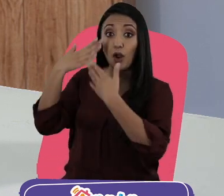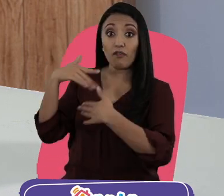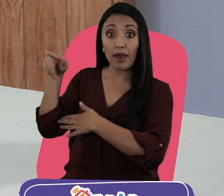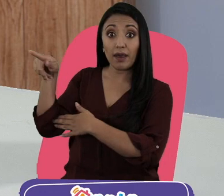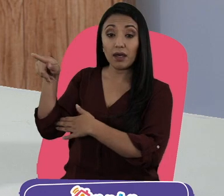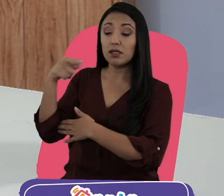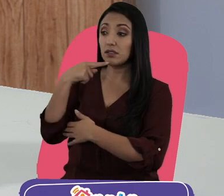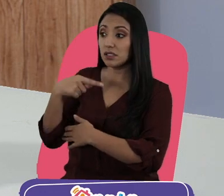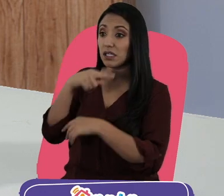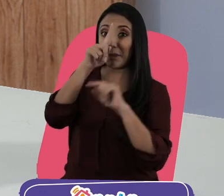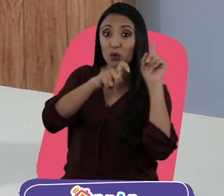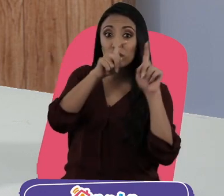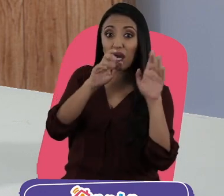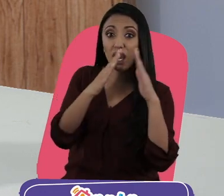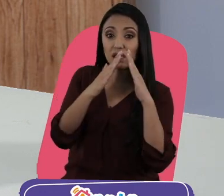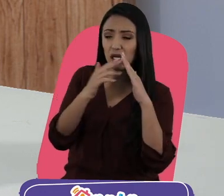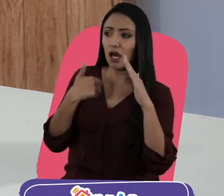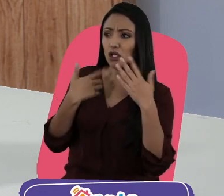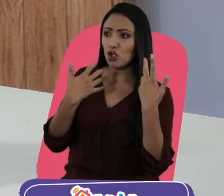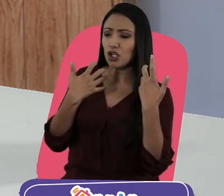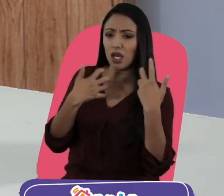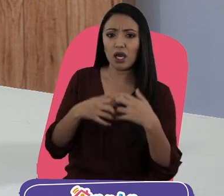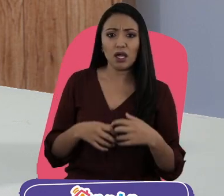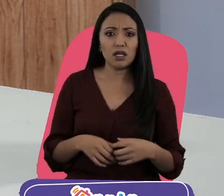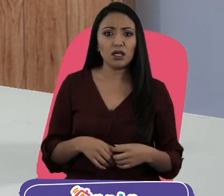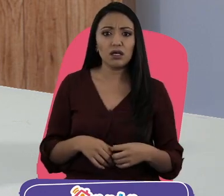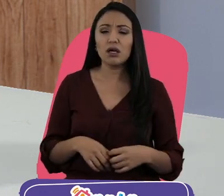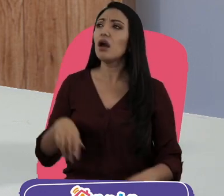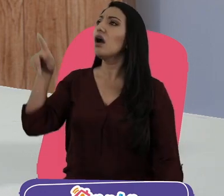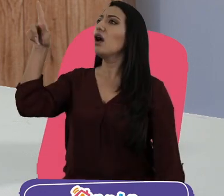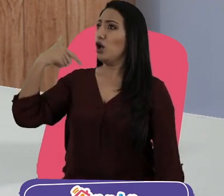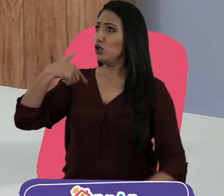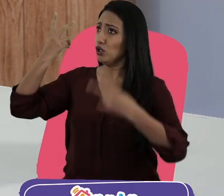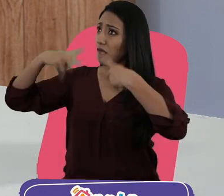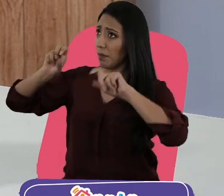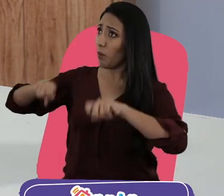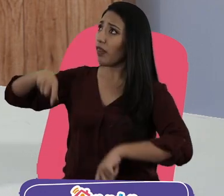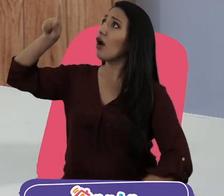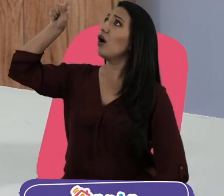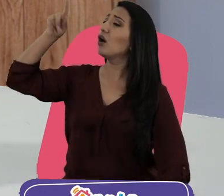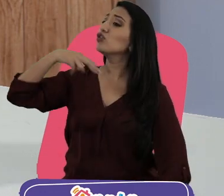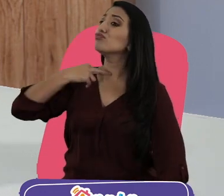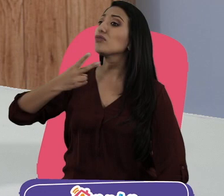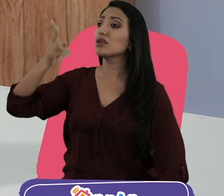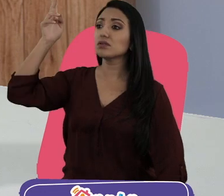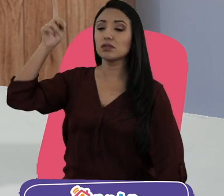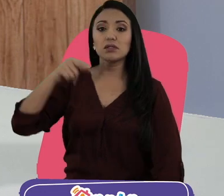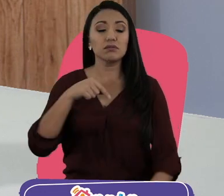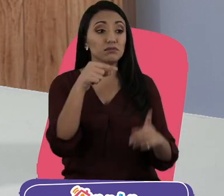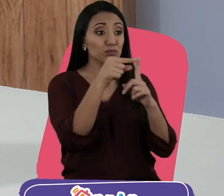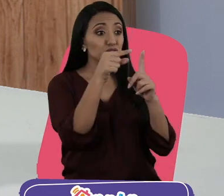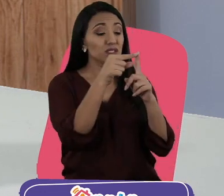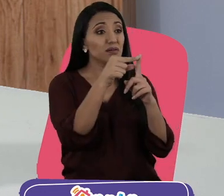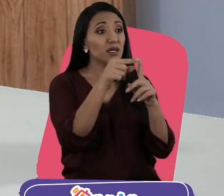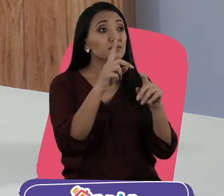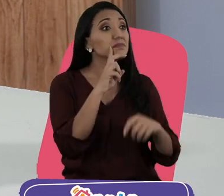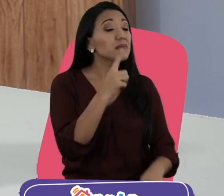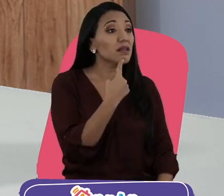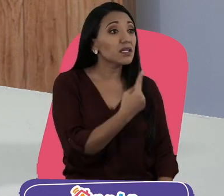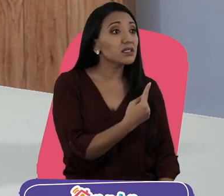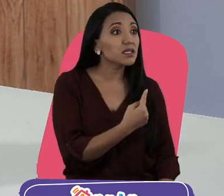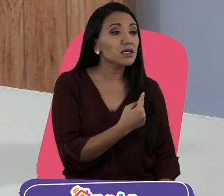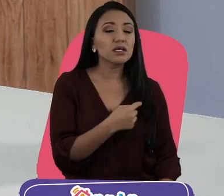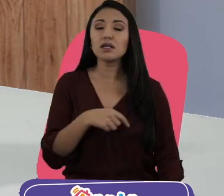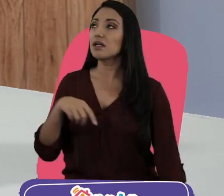las voy a ir a hacer en la casa. ¿Yo también puedo hacerlo? ¡Claro, Webster! Oye, ¿y te han dicho palabras positivas del día de hoy?